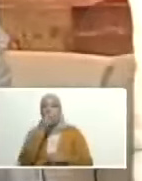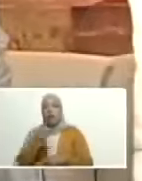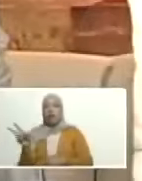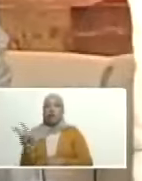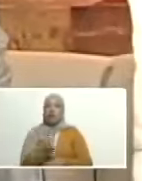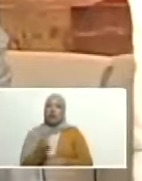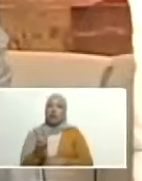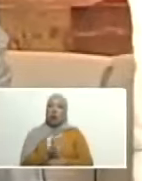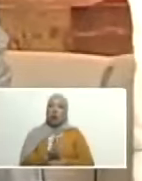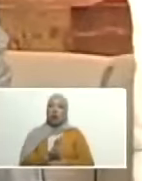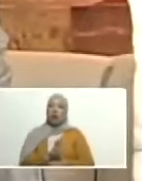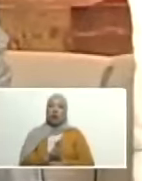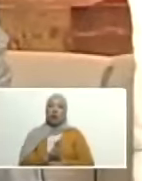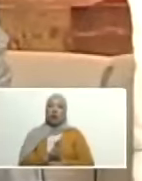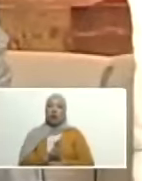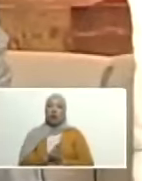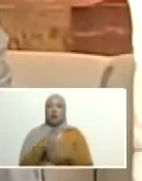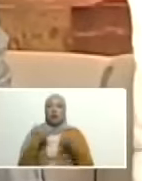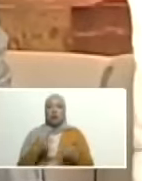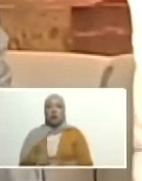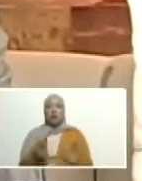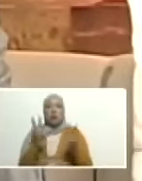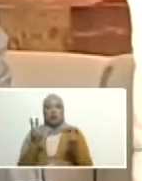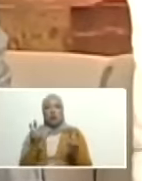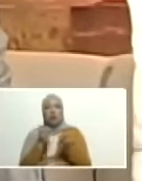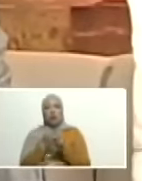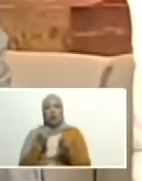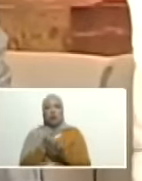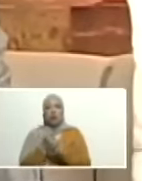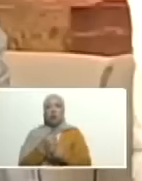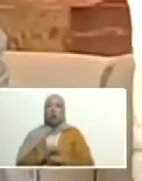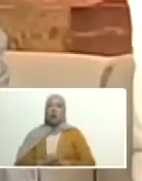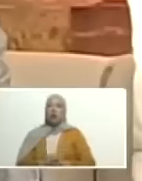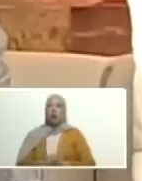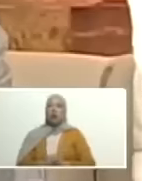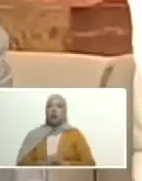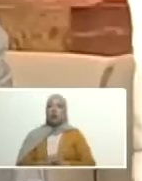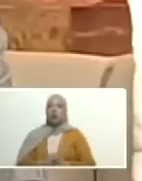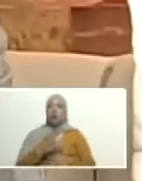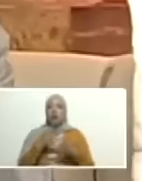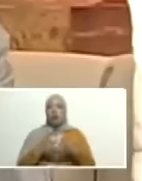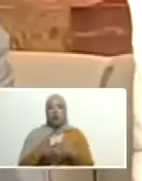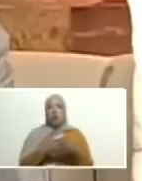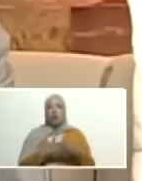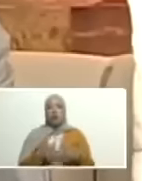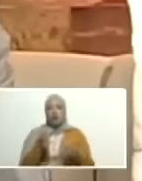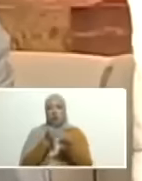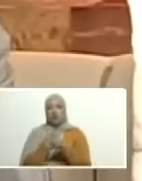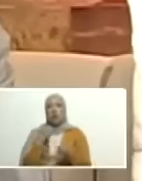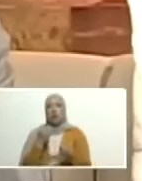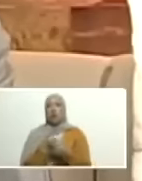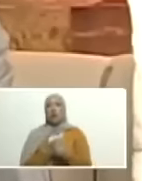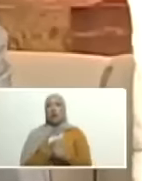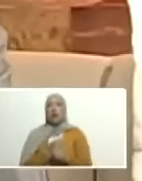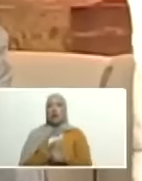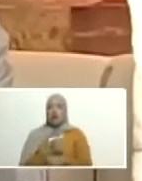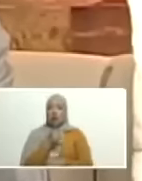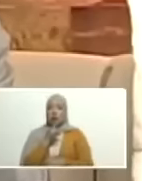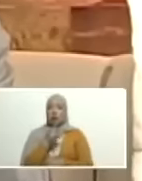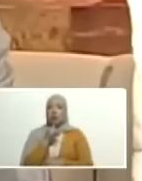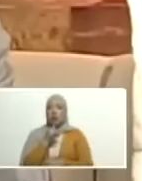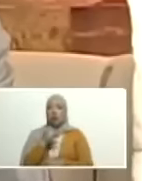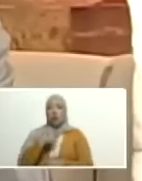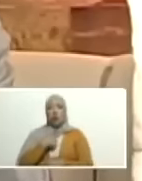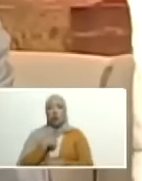Venezuela. Una nueva etapa. A los Estados Unidos de Norteamérica, yo les